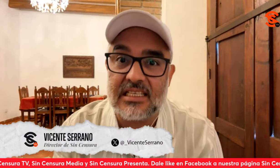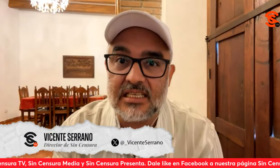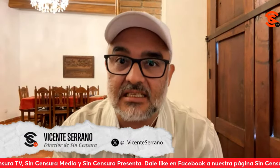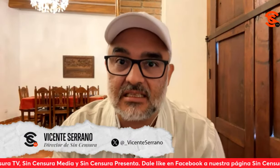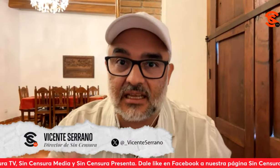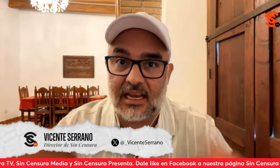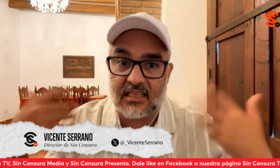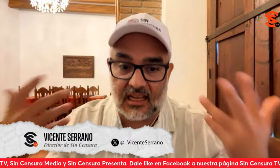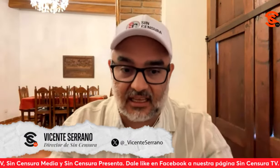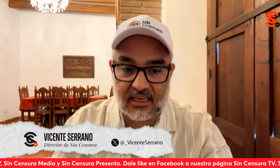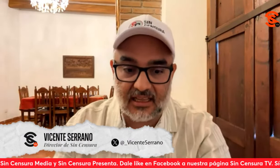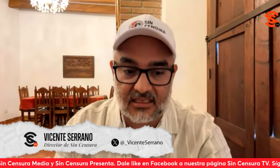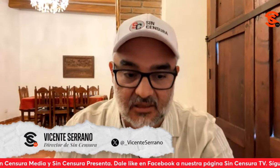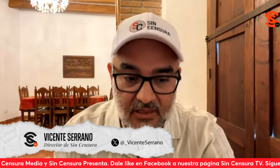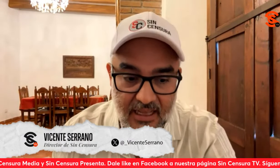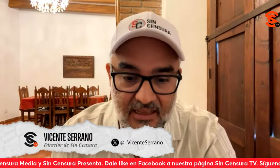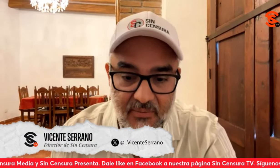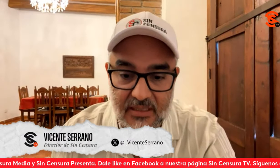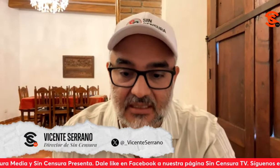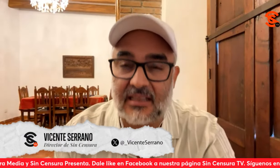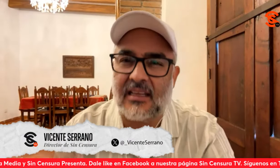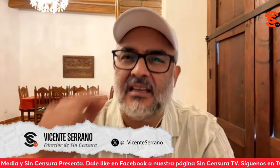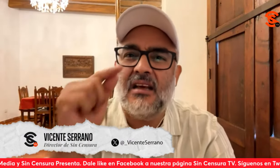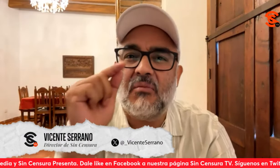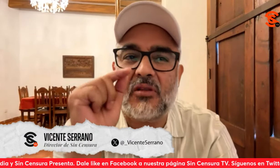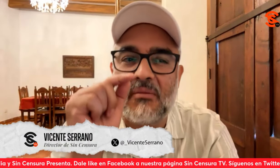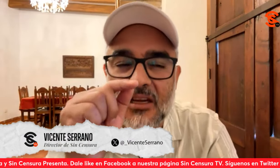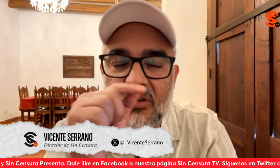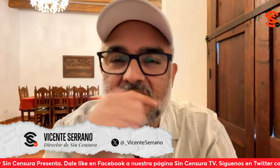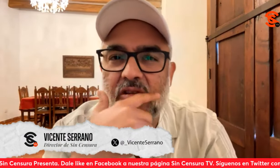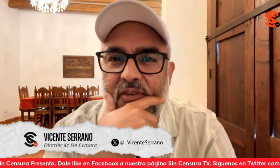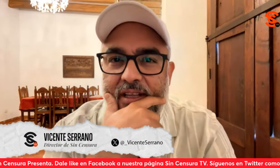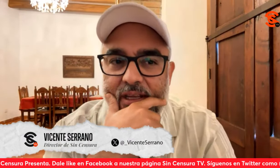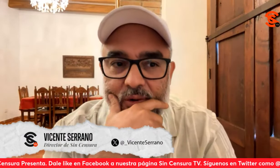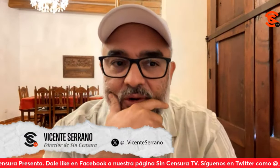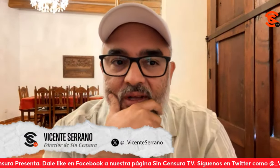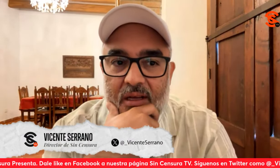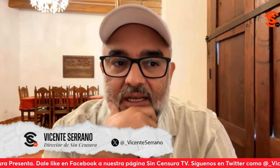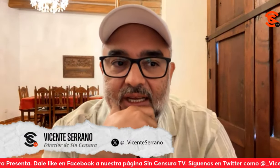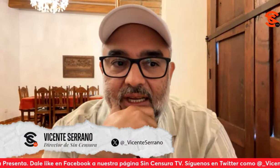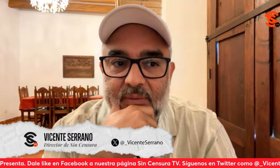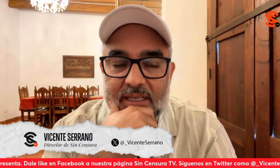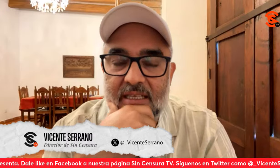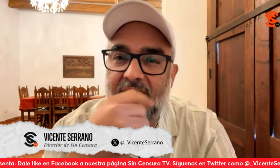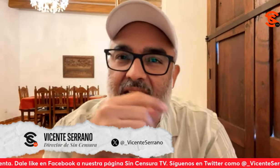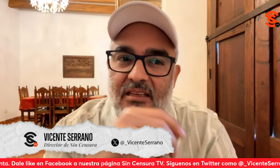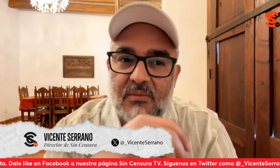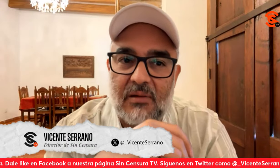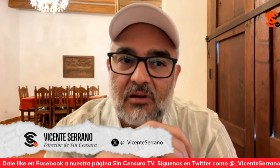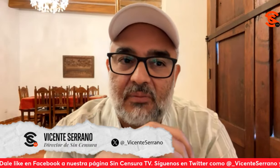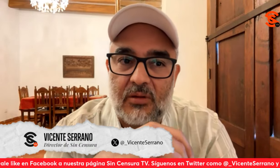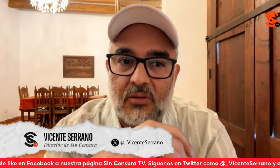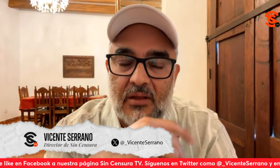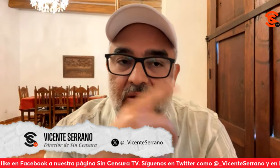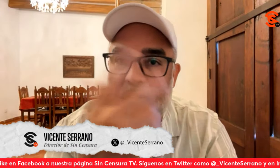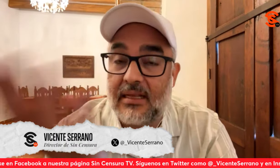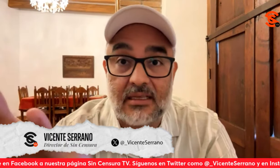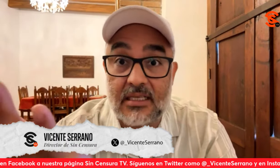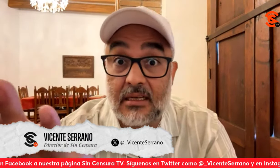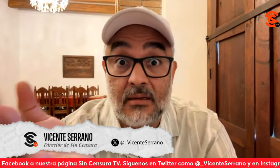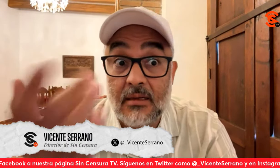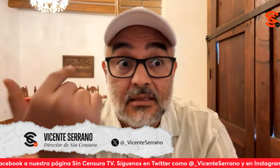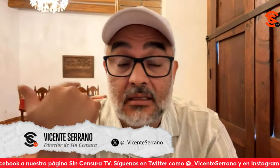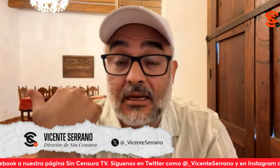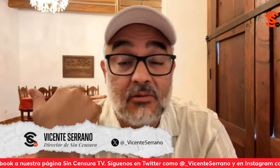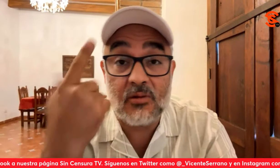análisis de la estrategia de seguridad del presidente pero también Creo que ha sido efectivo el presidente Andrés Manuel López Obrador en